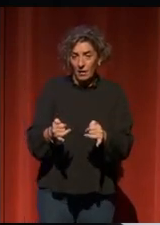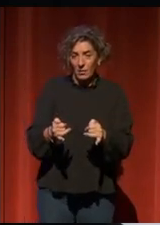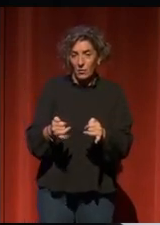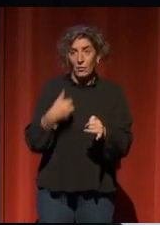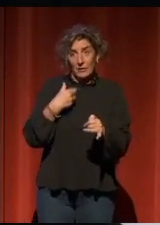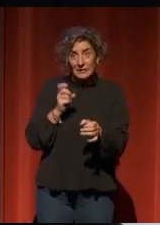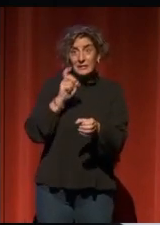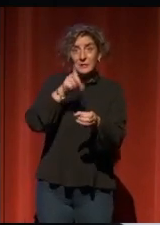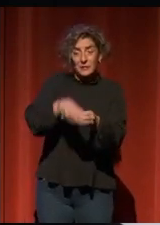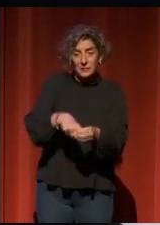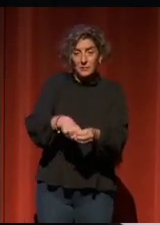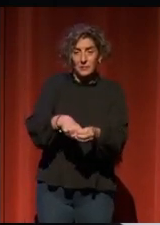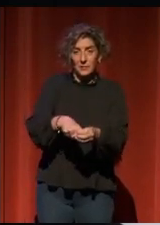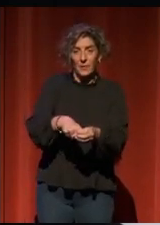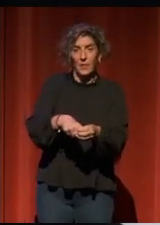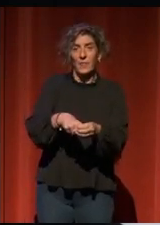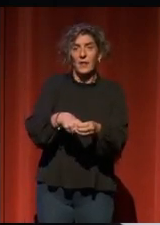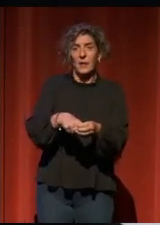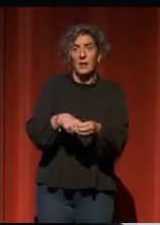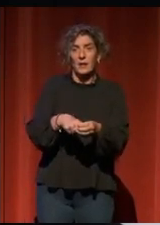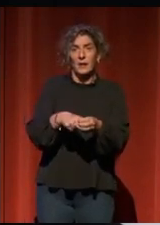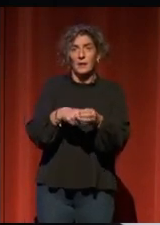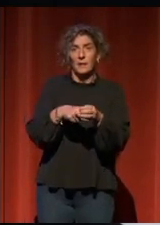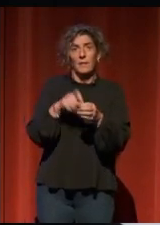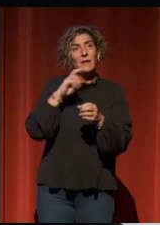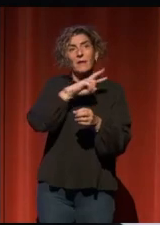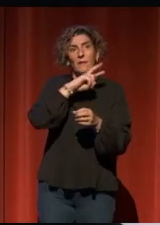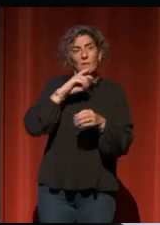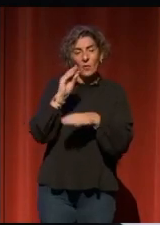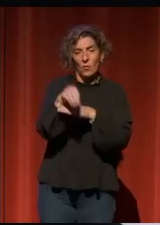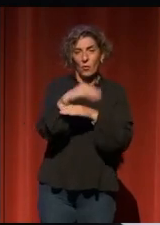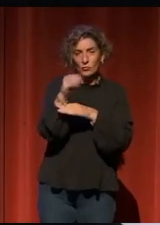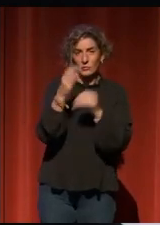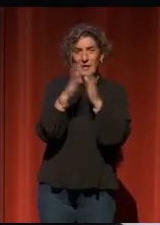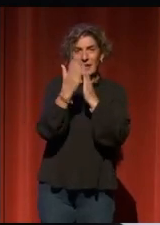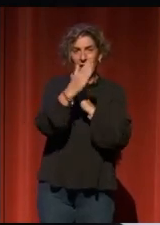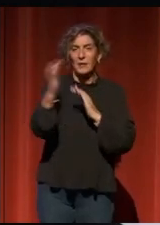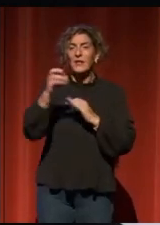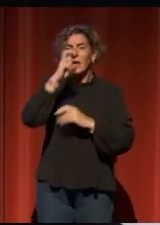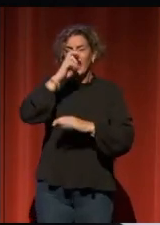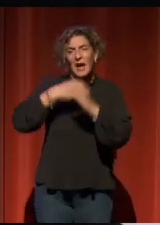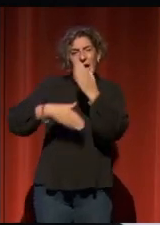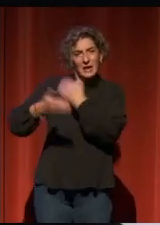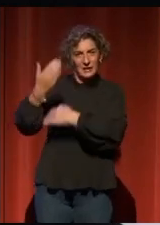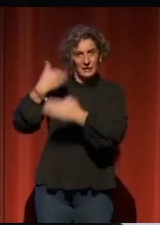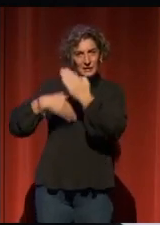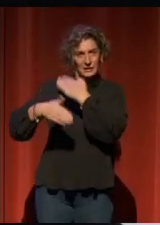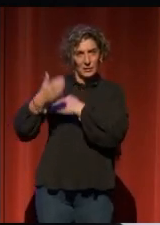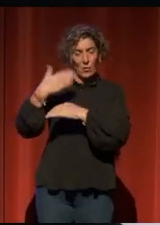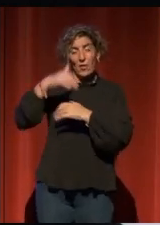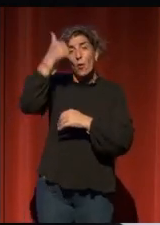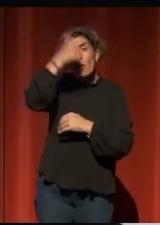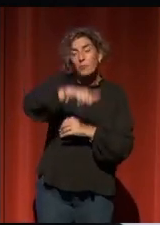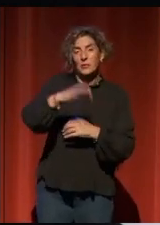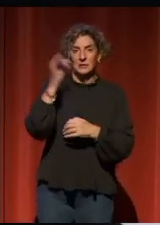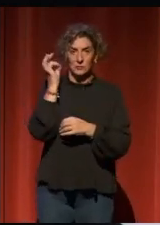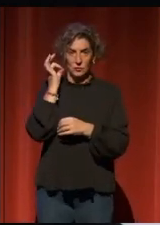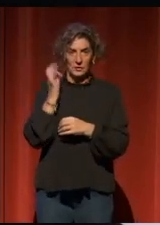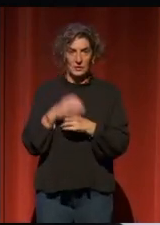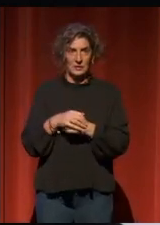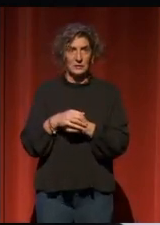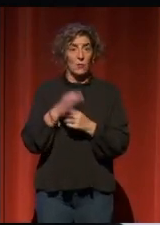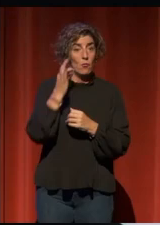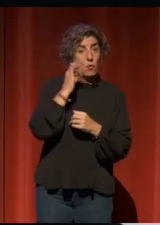la memoria conservada en los libros, de la antigüedad que hombres y mujeres, que mujeres